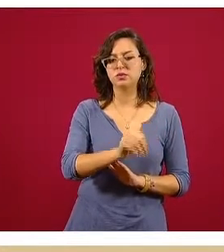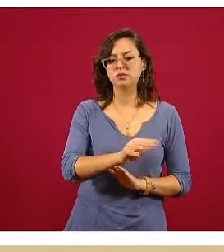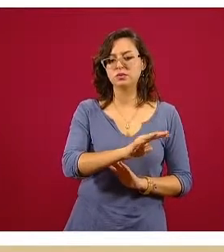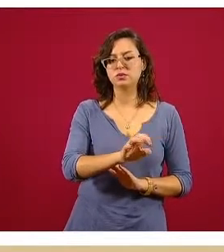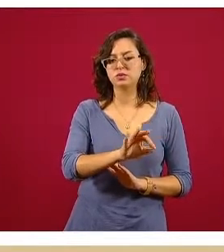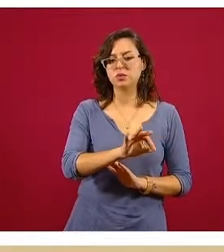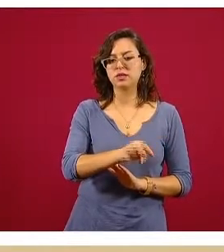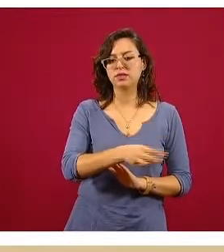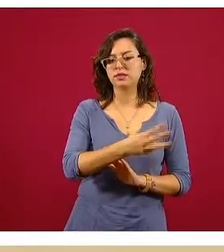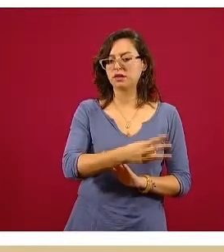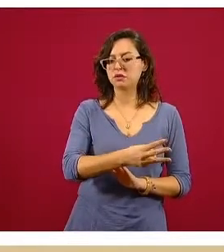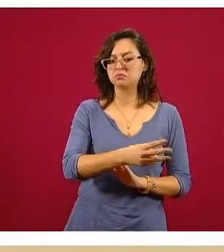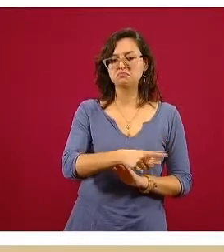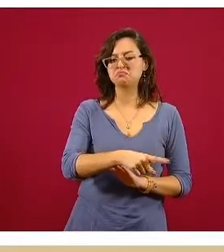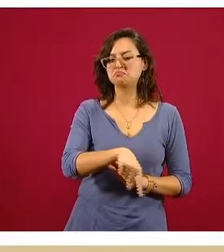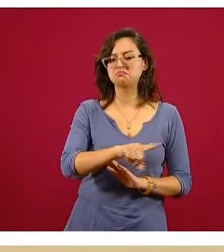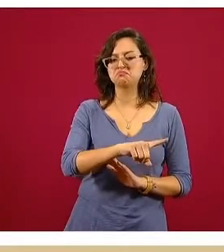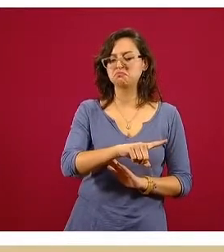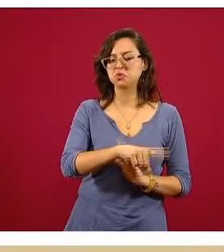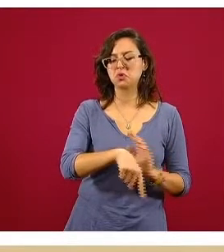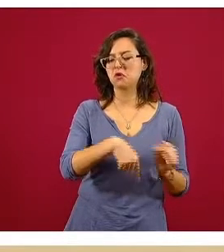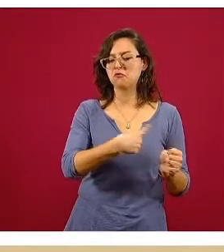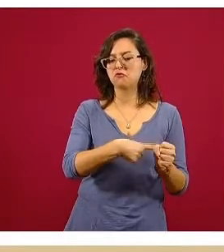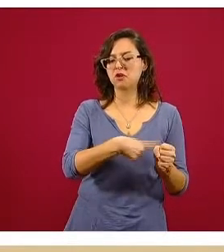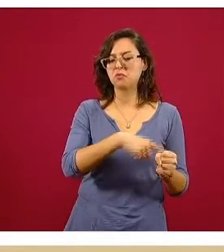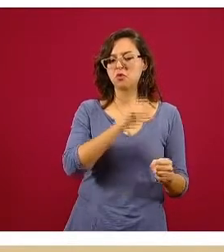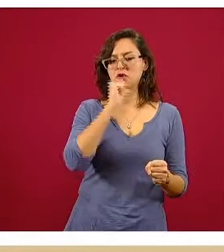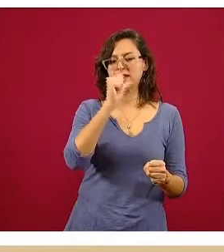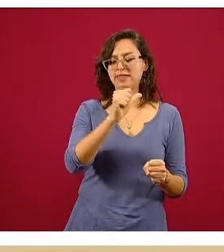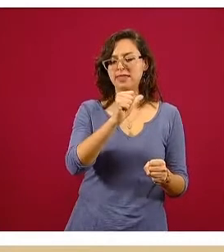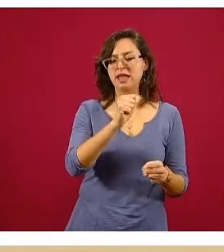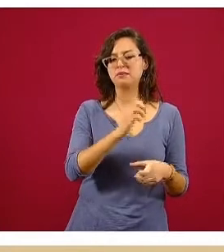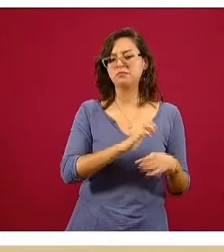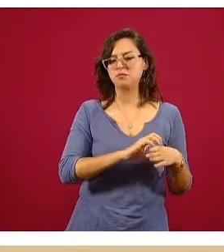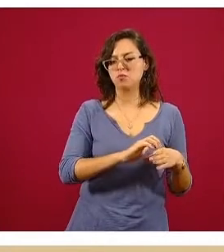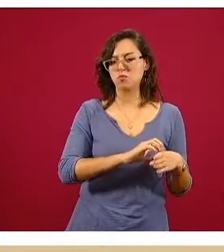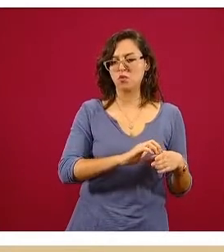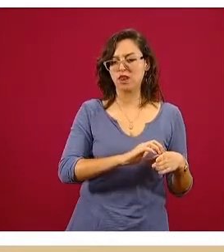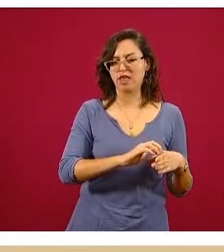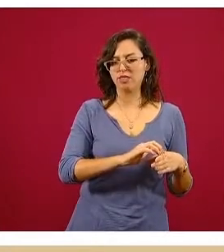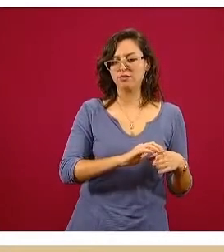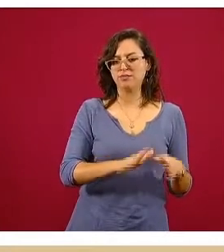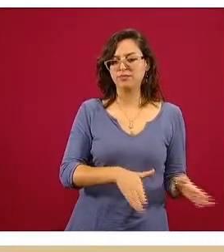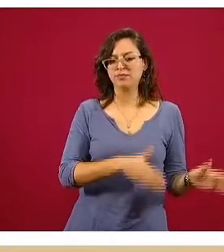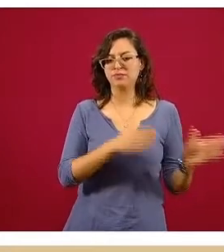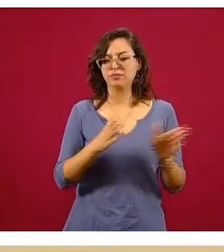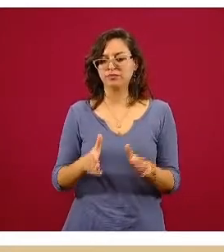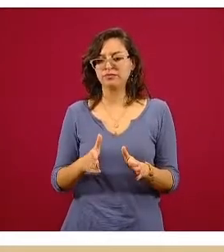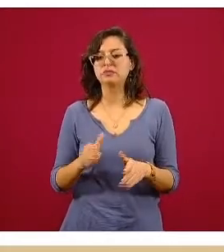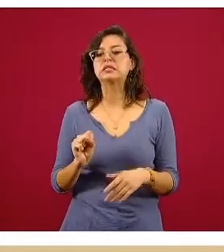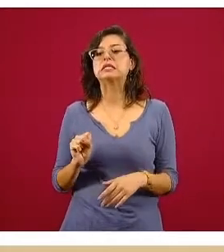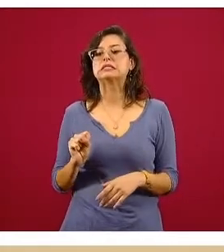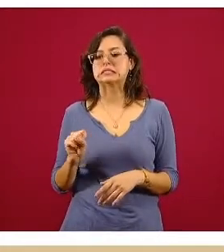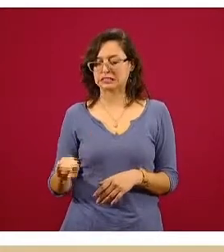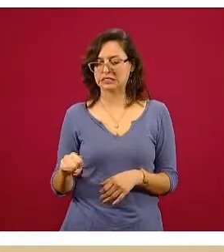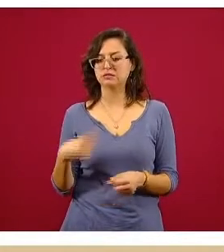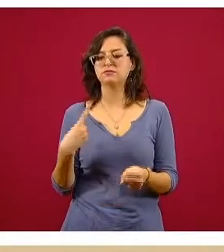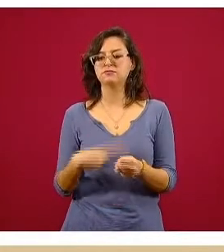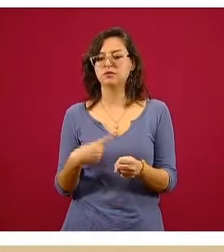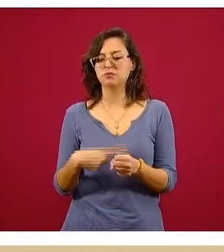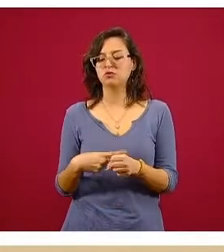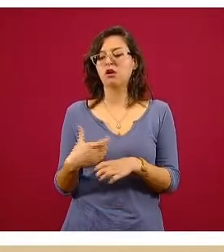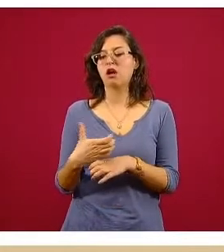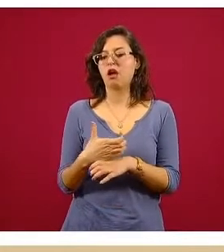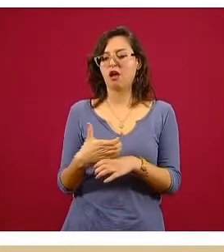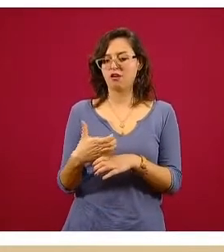399,443, están expresadas en la barra de color lila oscuro, también las que ya dieron positivo, que son las barras